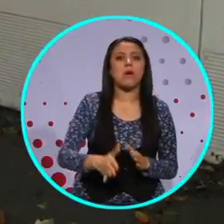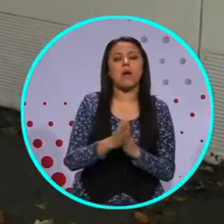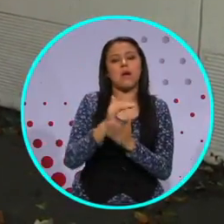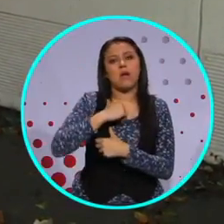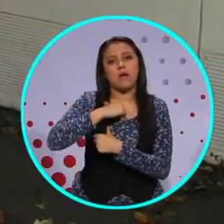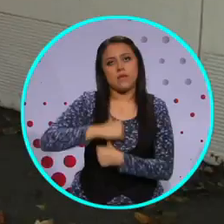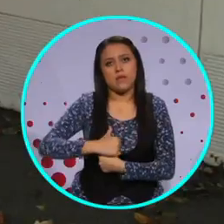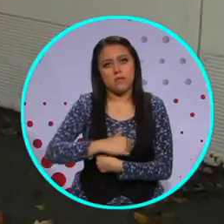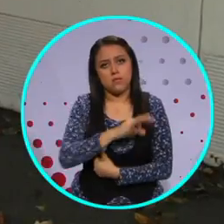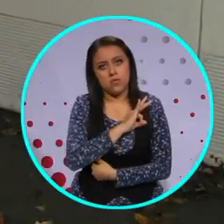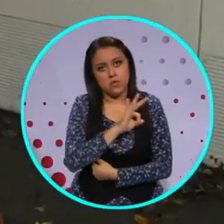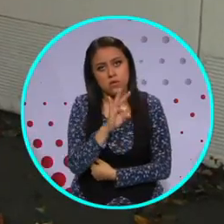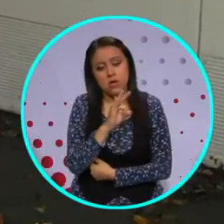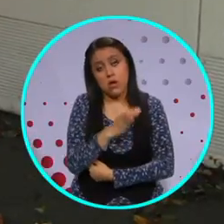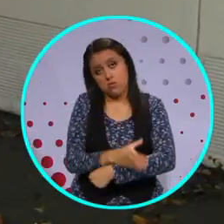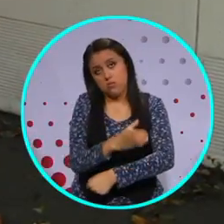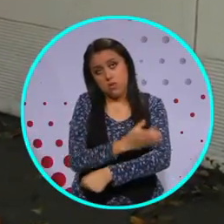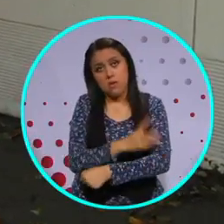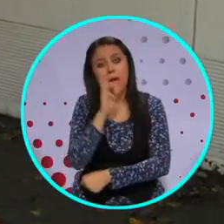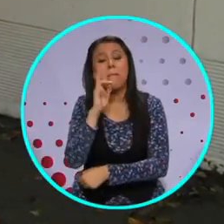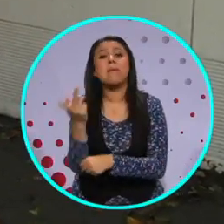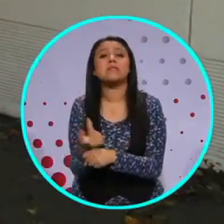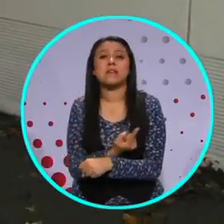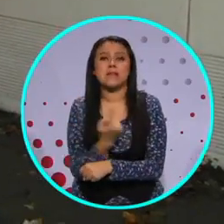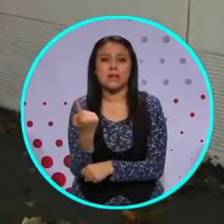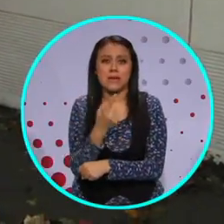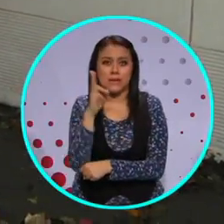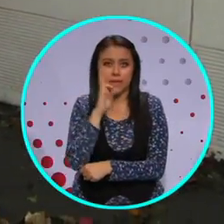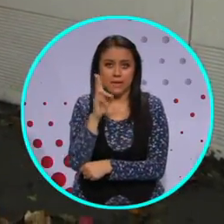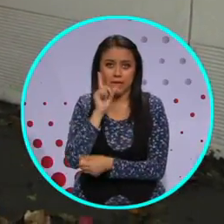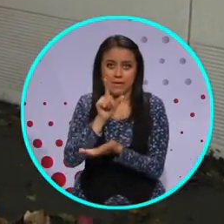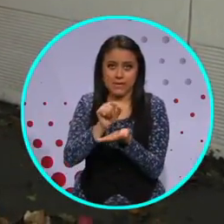correspondientes si quieren que los acompañamos a ver qué está pasando